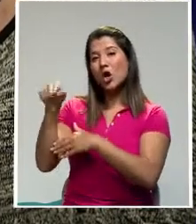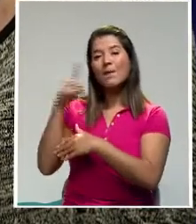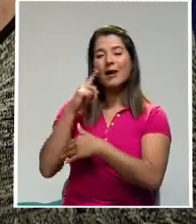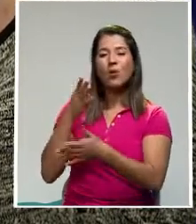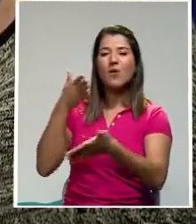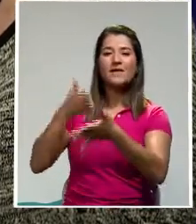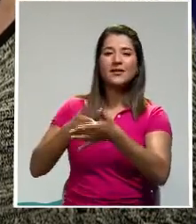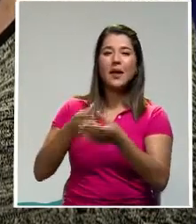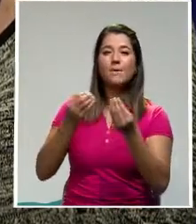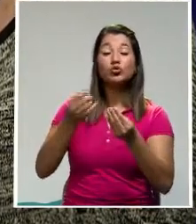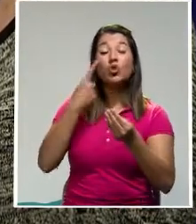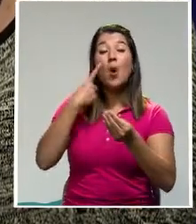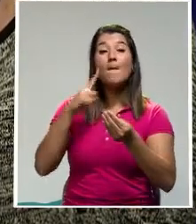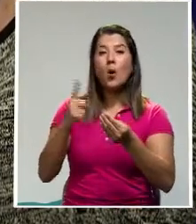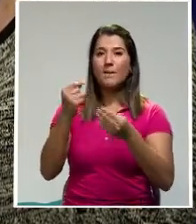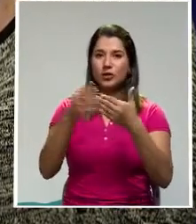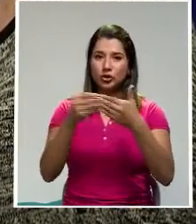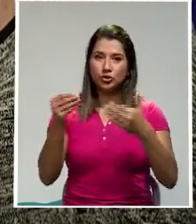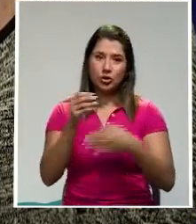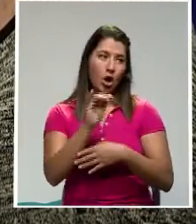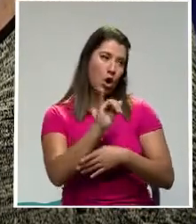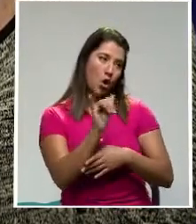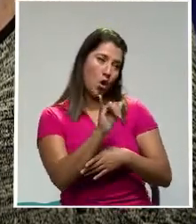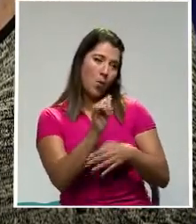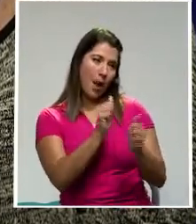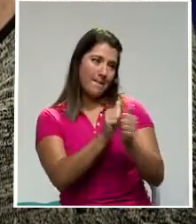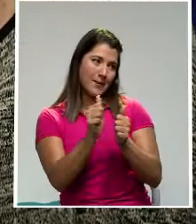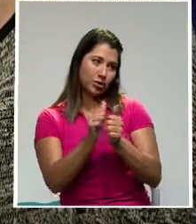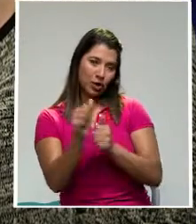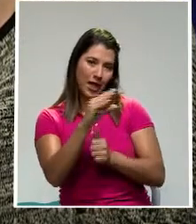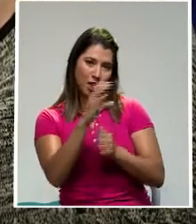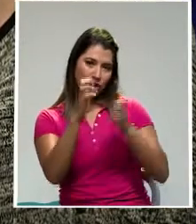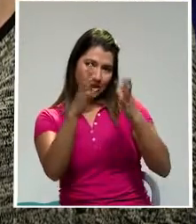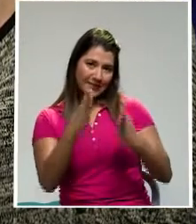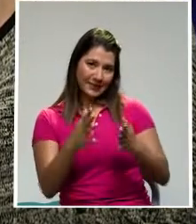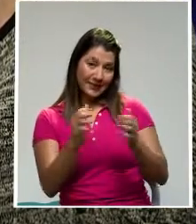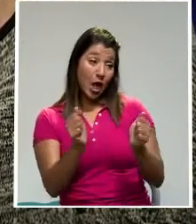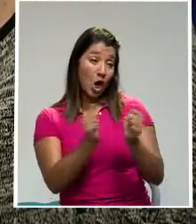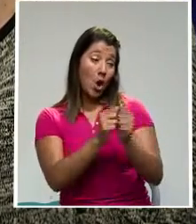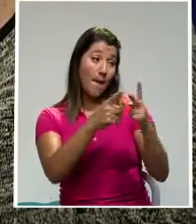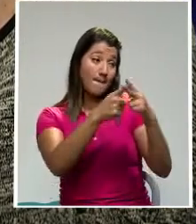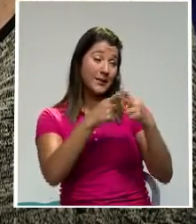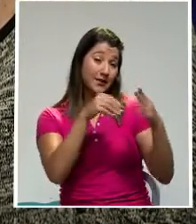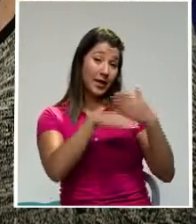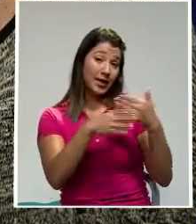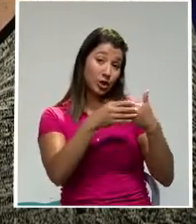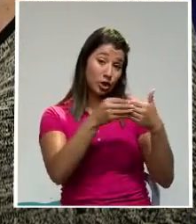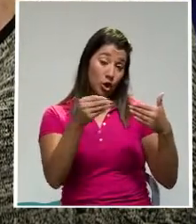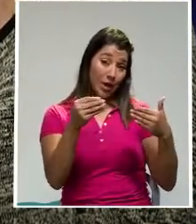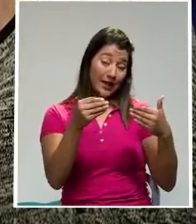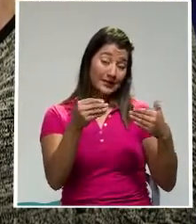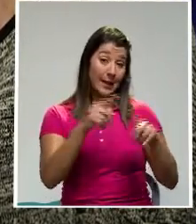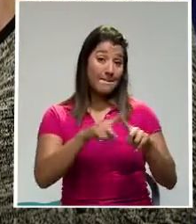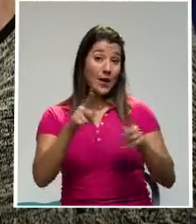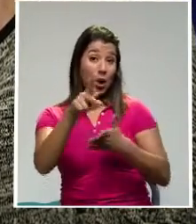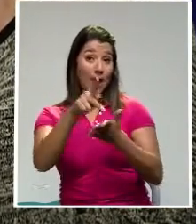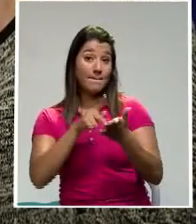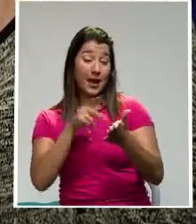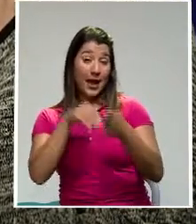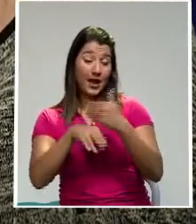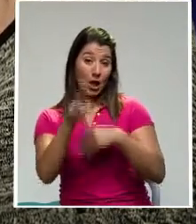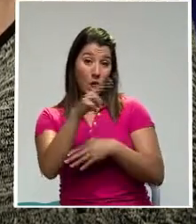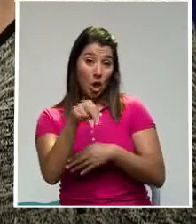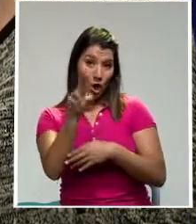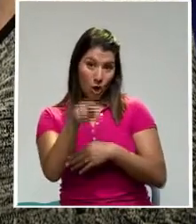cambiario. Están igual que la mayoría de la clase media costarricense, con una hipoteca en dólares y